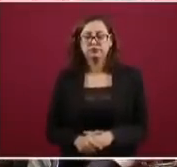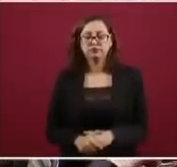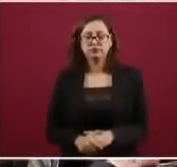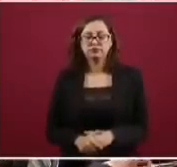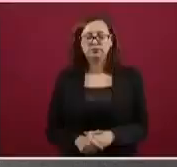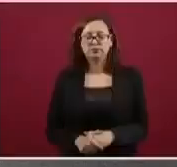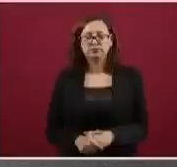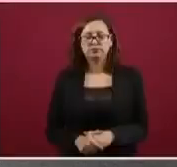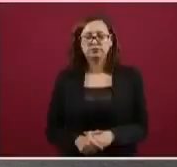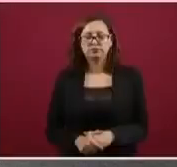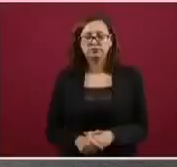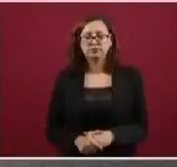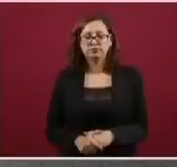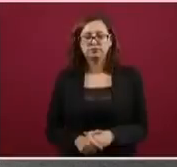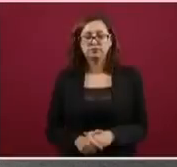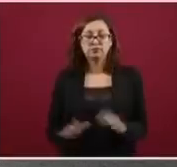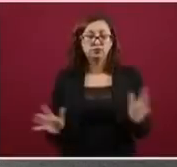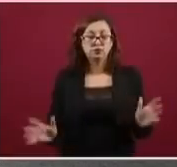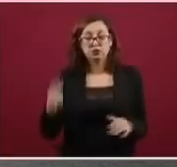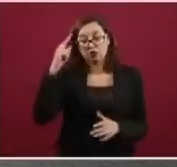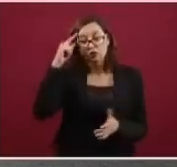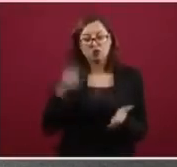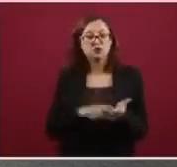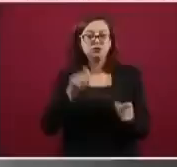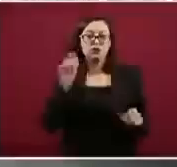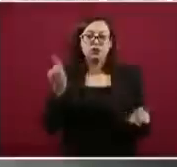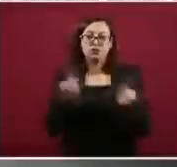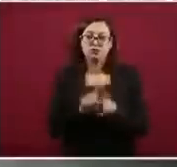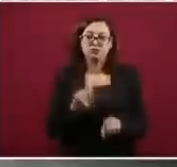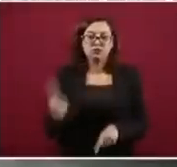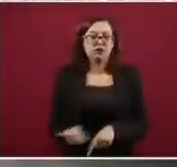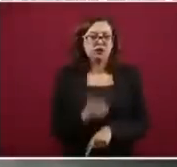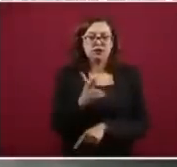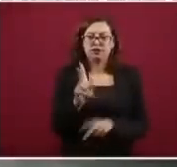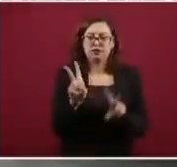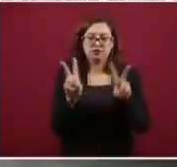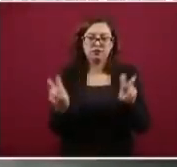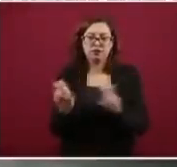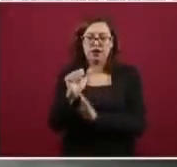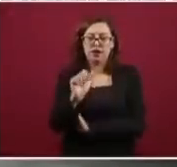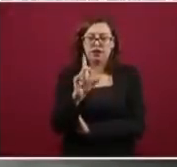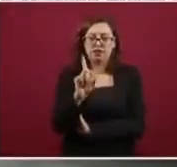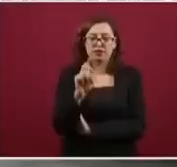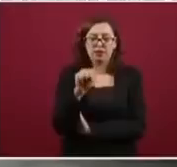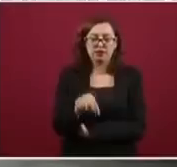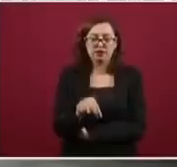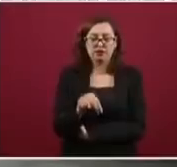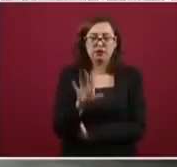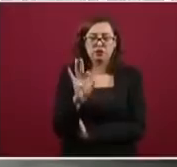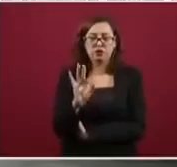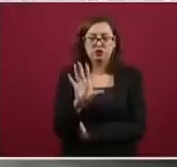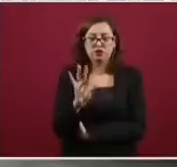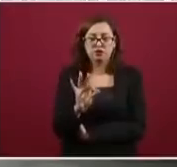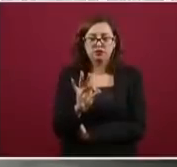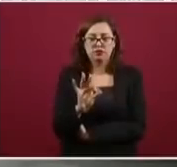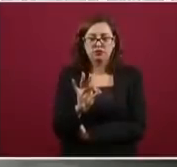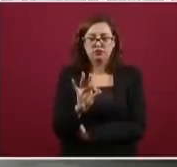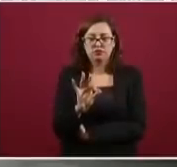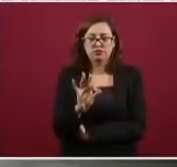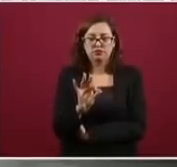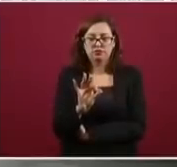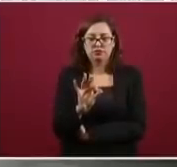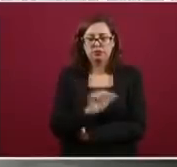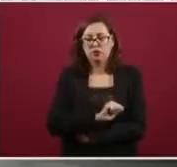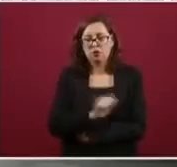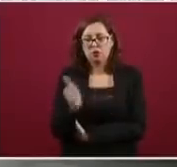y me parece que será la misma pregunta de la gente de adn 40 había una